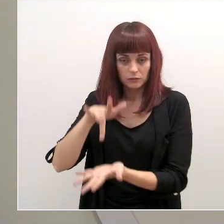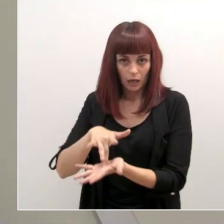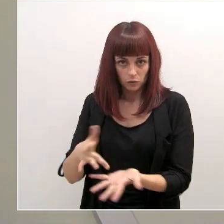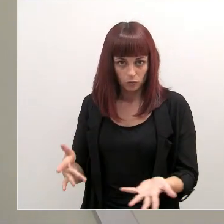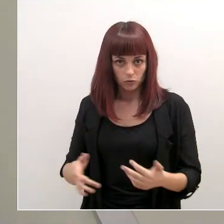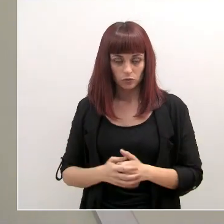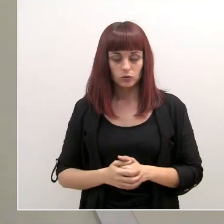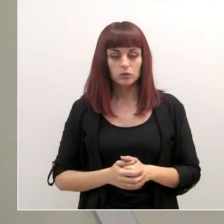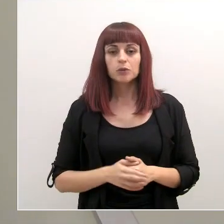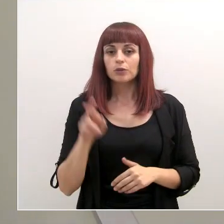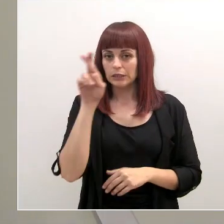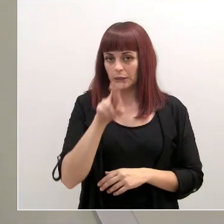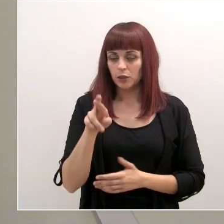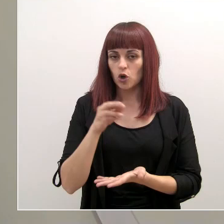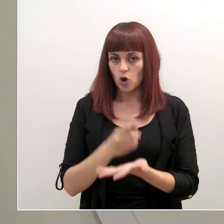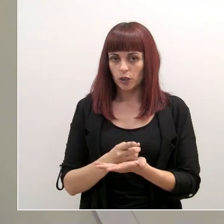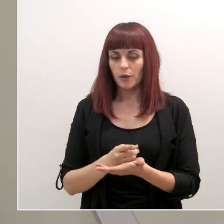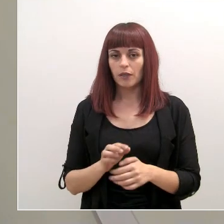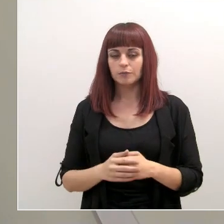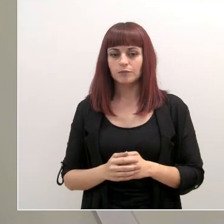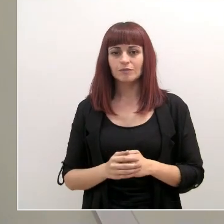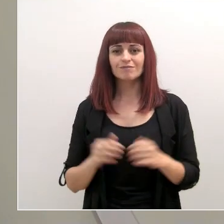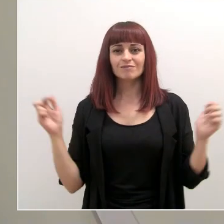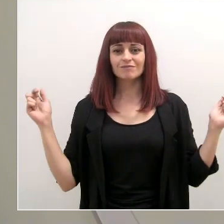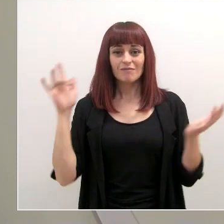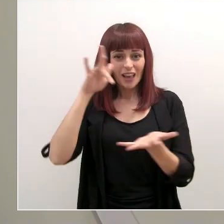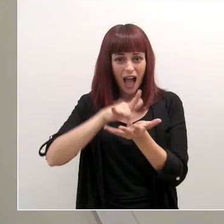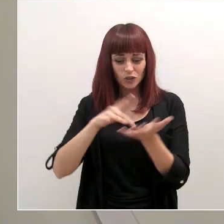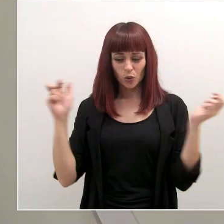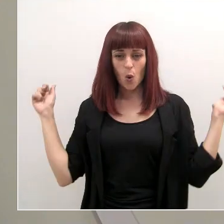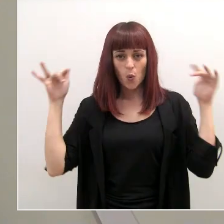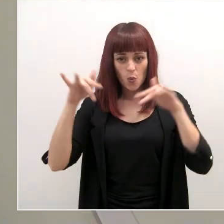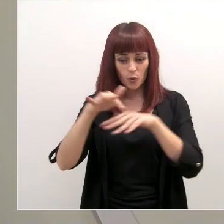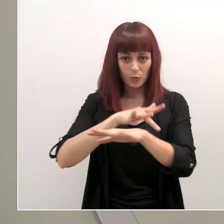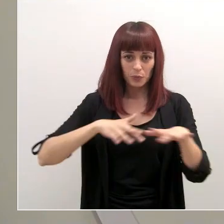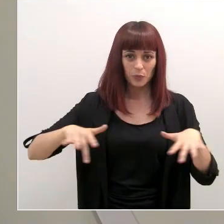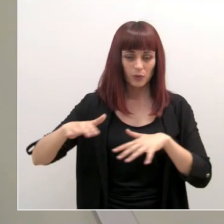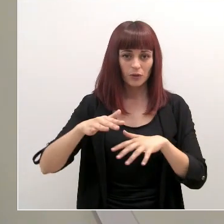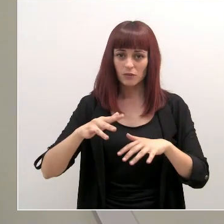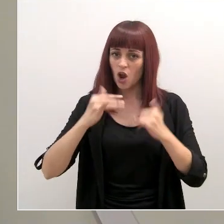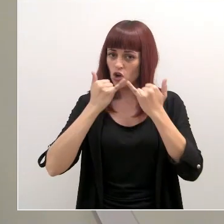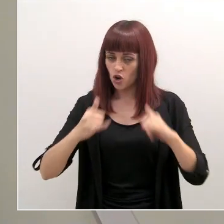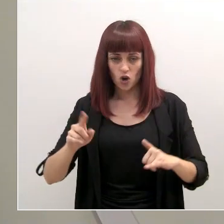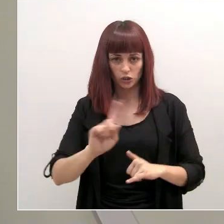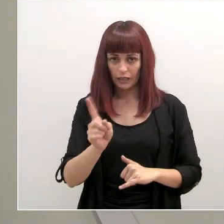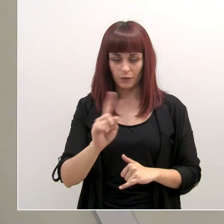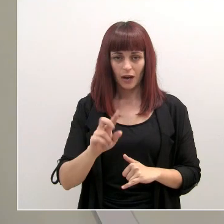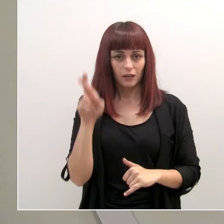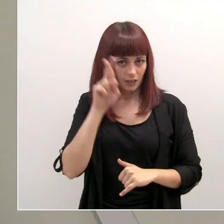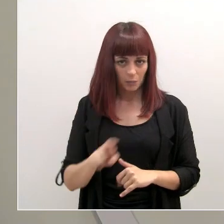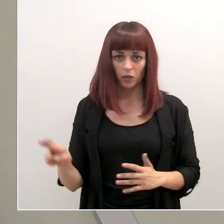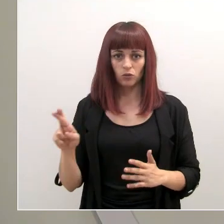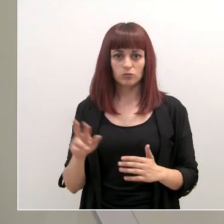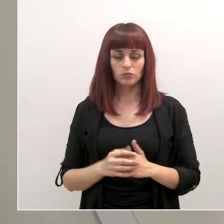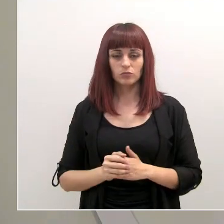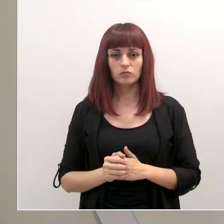Lo cierto es que, le vuelvo a repetir, no se celebrarán eventos masivos de cualquier índole que impliquen aglomeración o concentración de personas. Lo